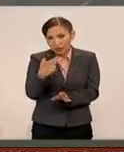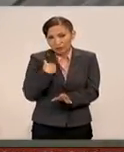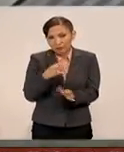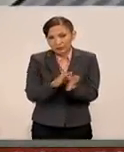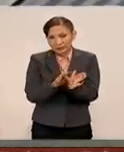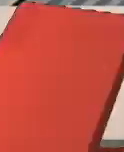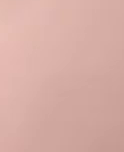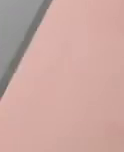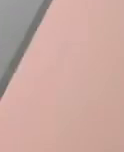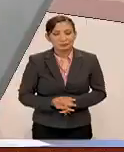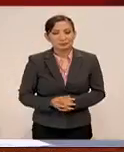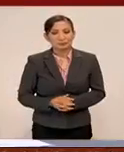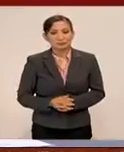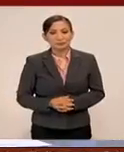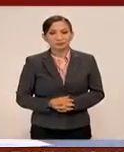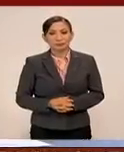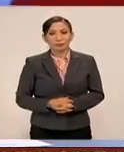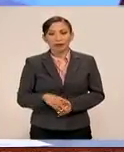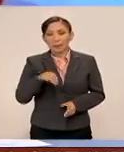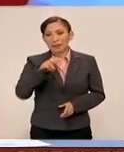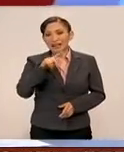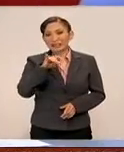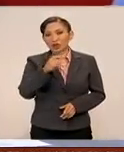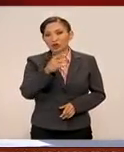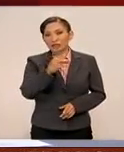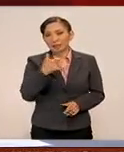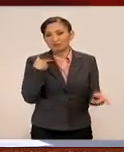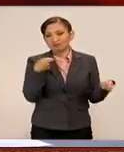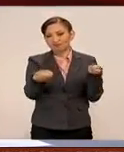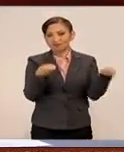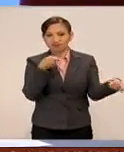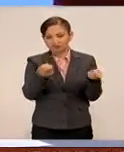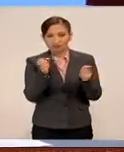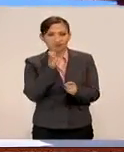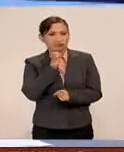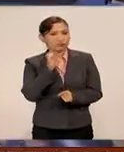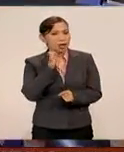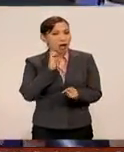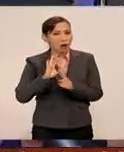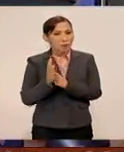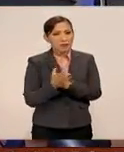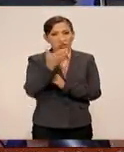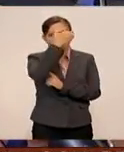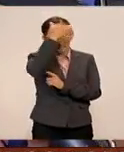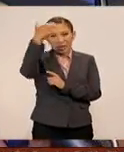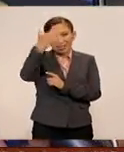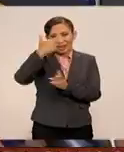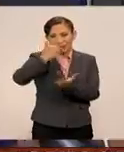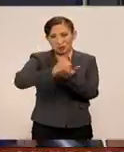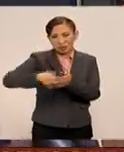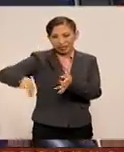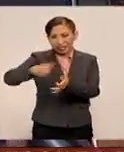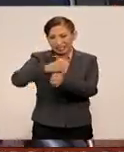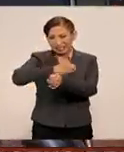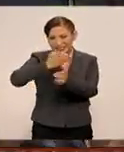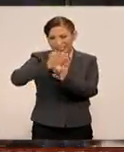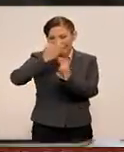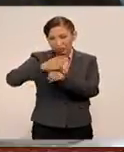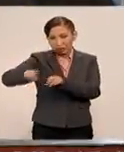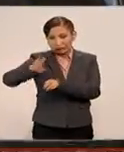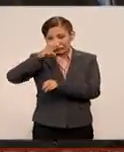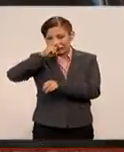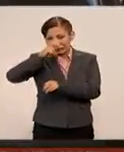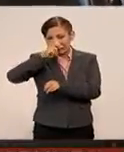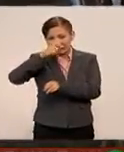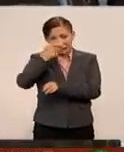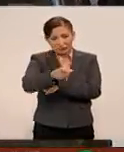fecha. Martín Gutiérrez Lacayo, coordinador ejecutivo de la Comisión Ambiental de la Megalópolis, advirtió que el